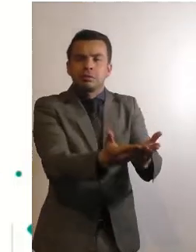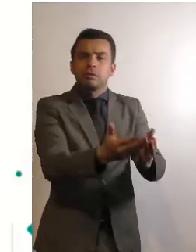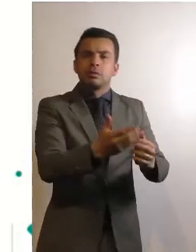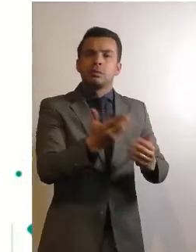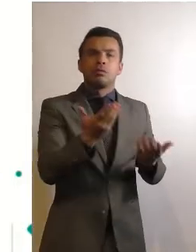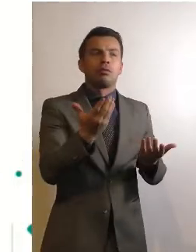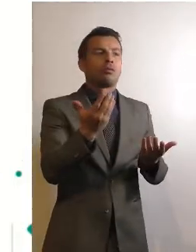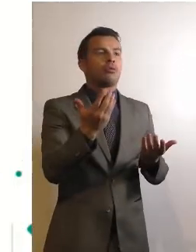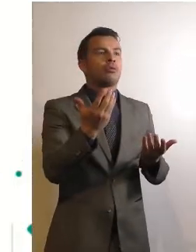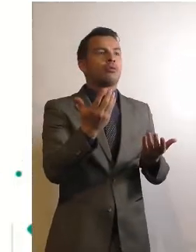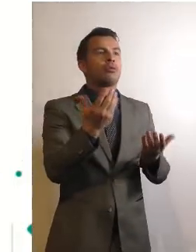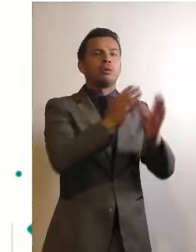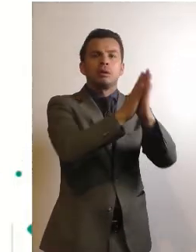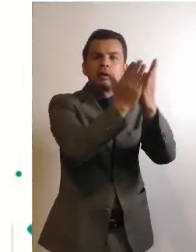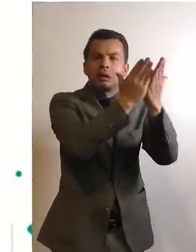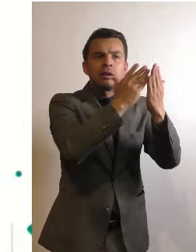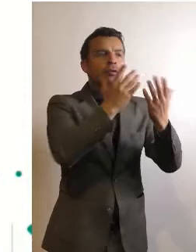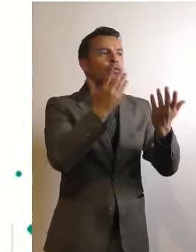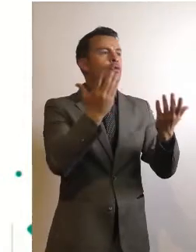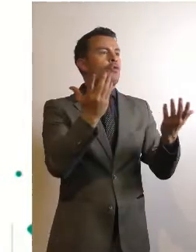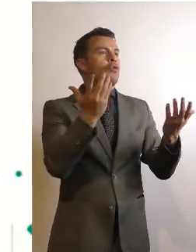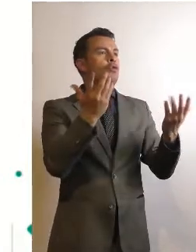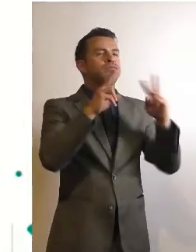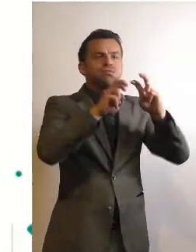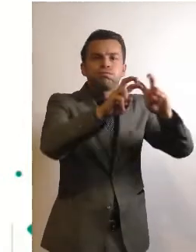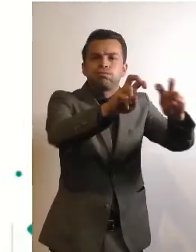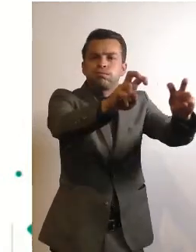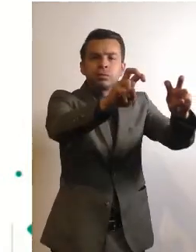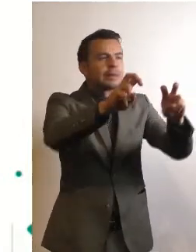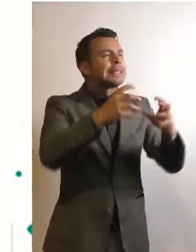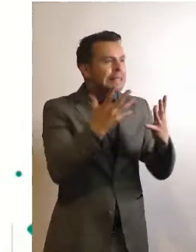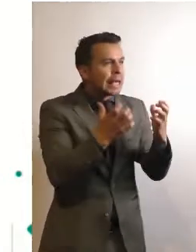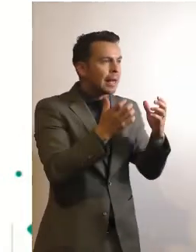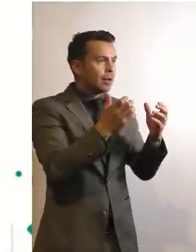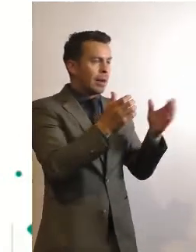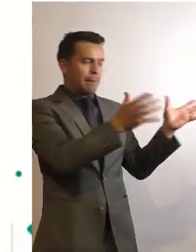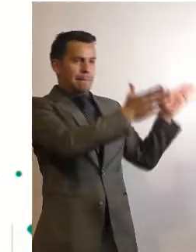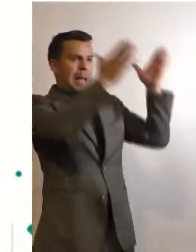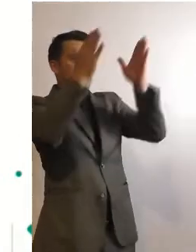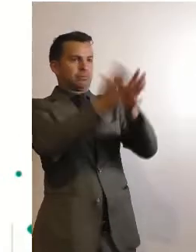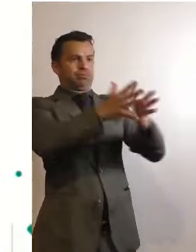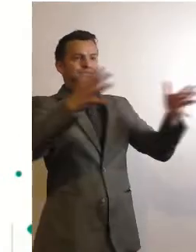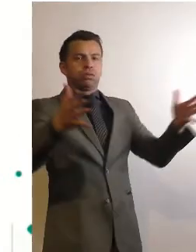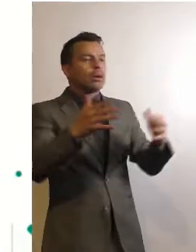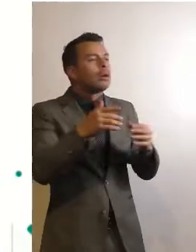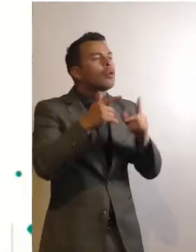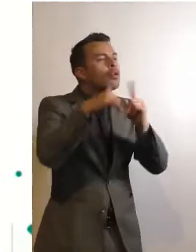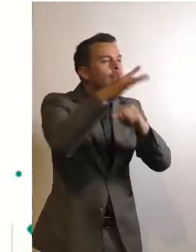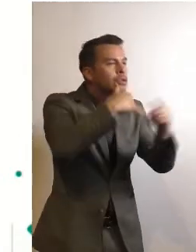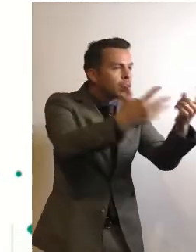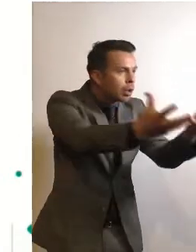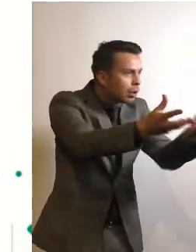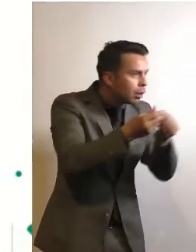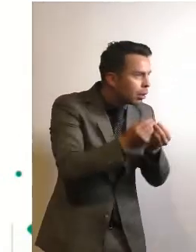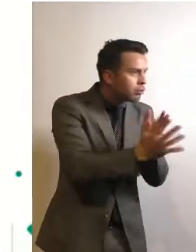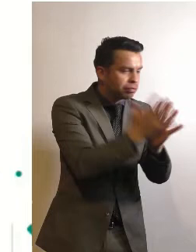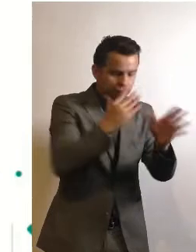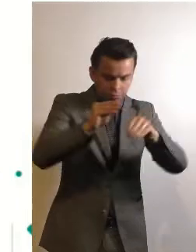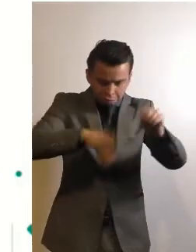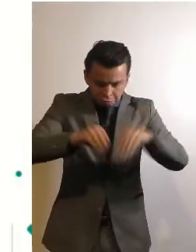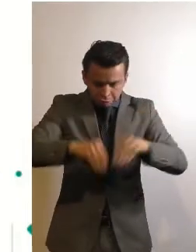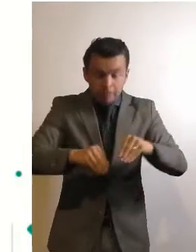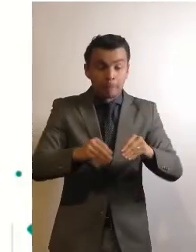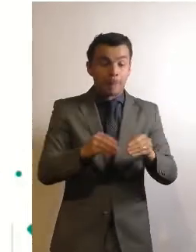que pusimos a disposición para estructurar este contexto. La segunda fase, en donde se estructuró la